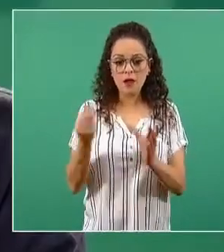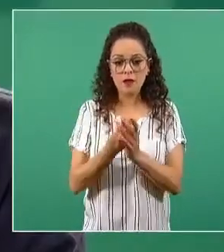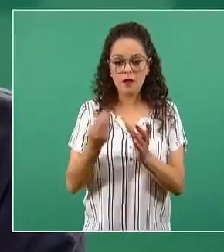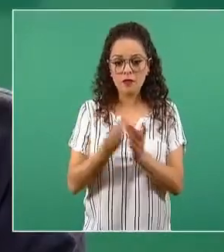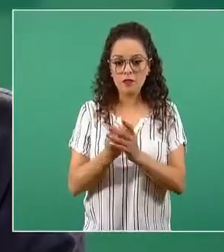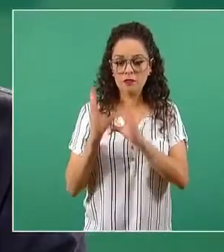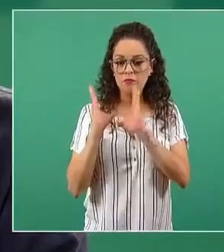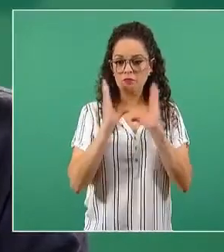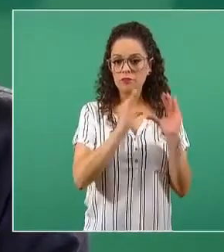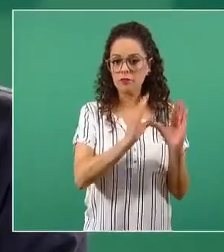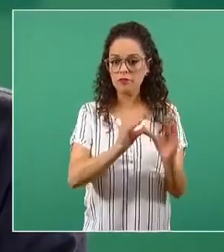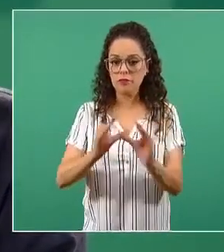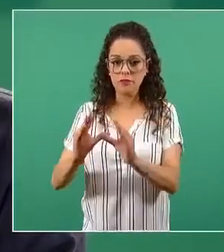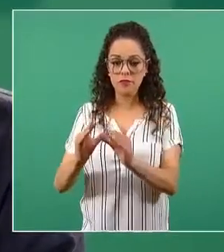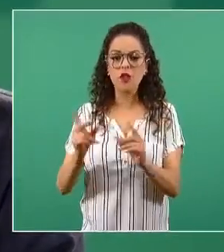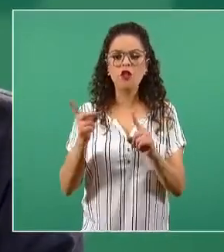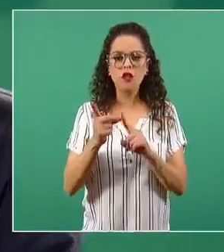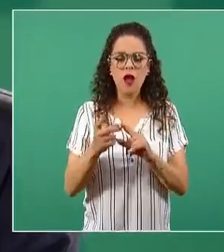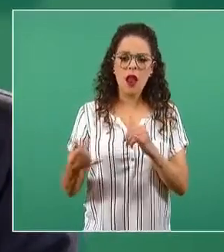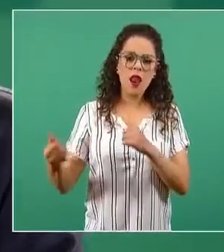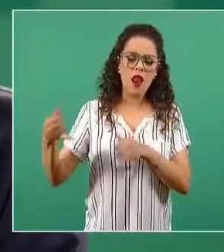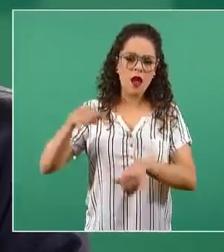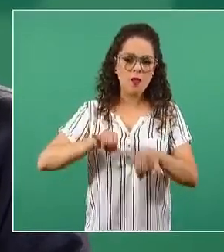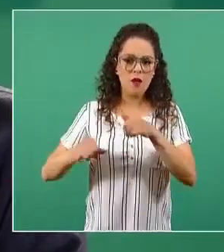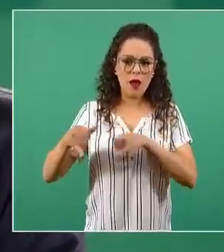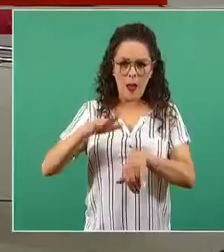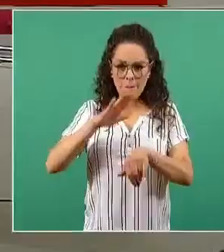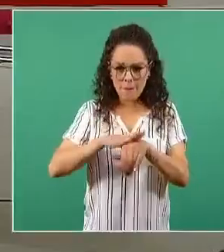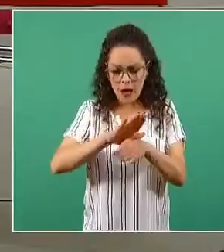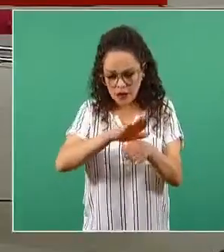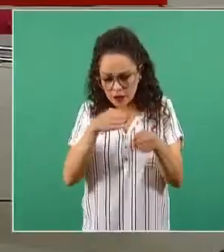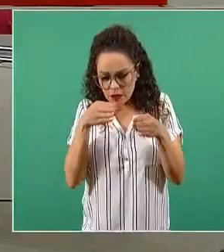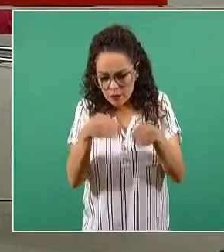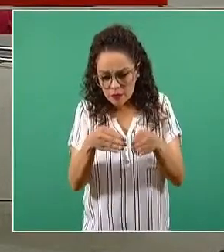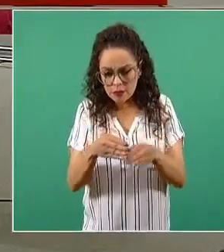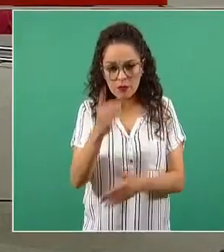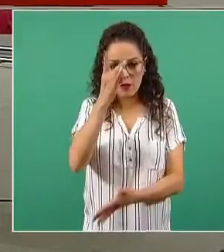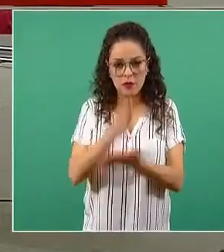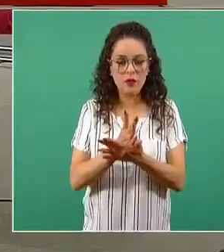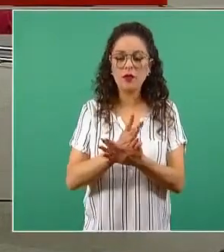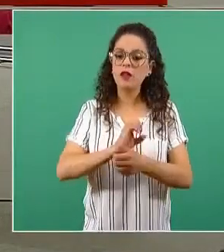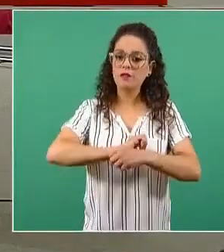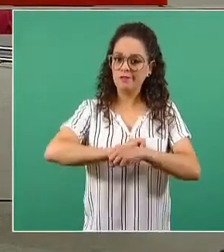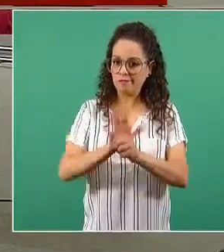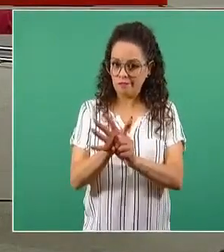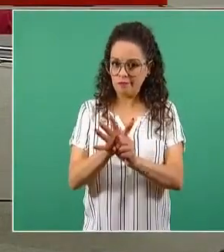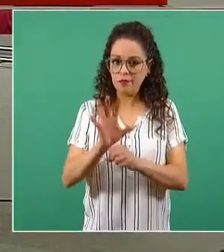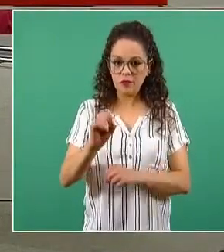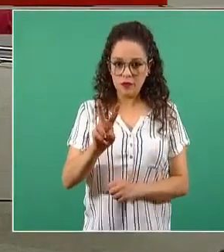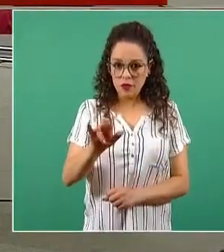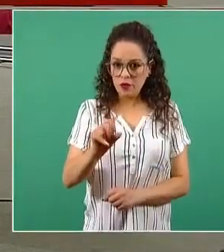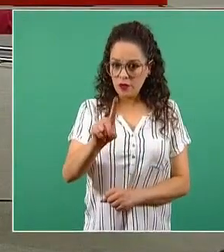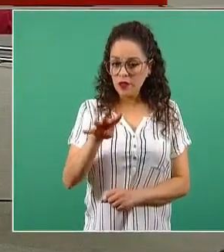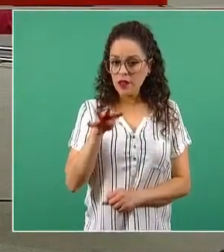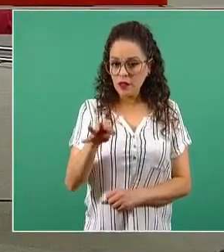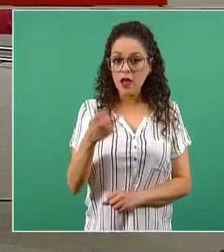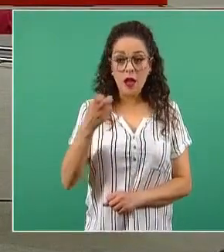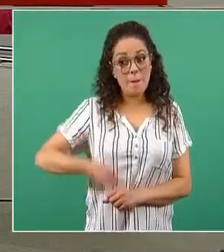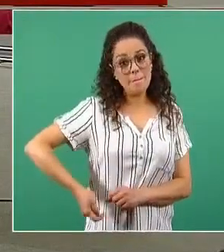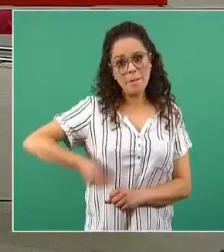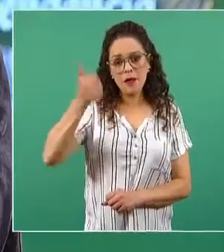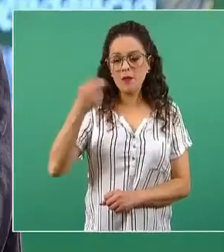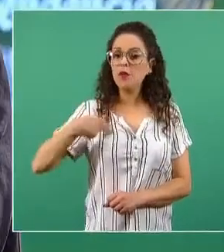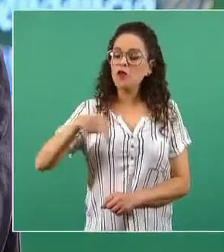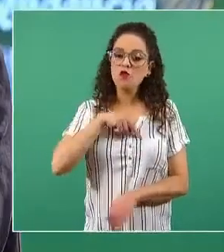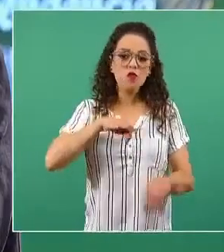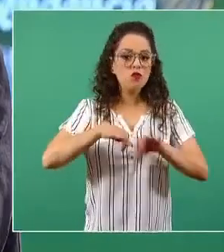de entrenamiento en laboratorio, específicamente para COVID-19. Entonces, ese fue uno de los primeros trabajos que